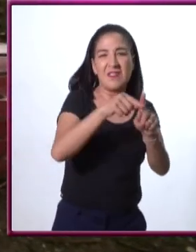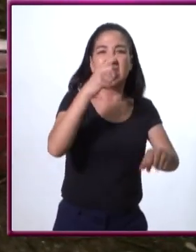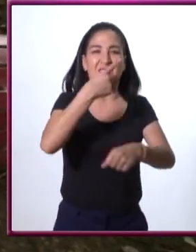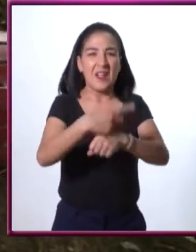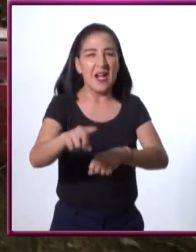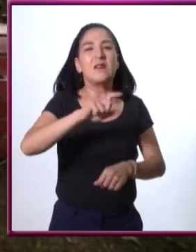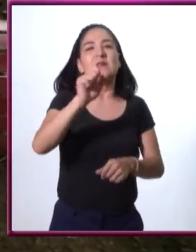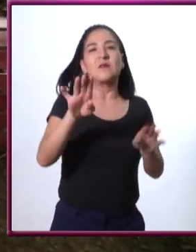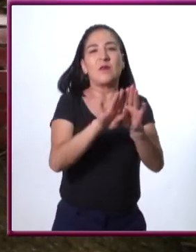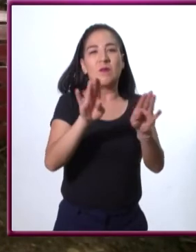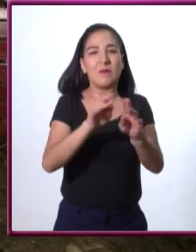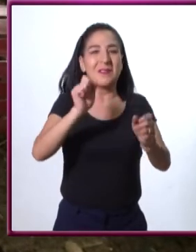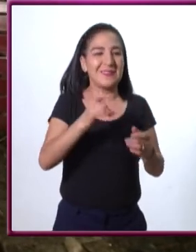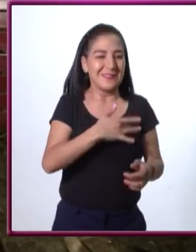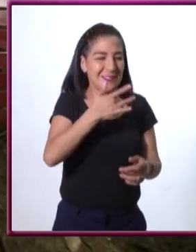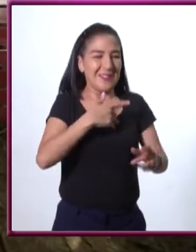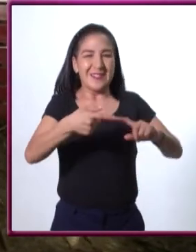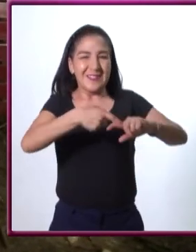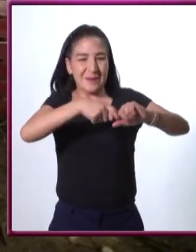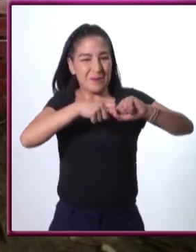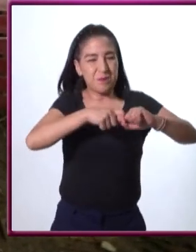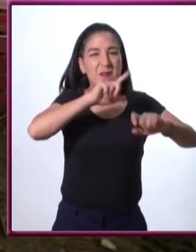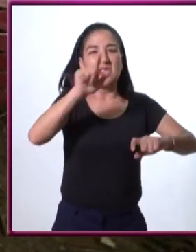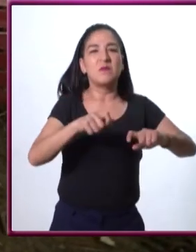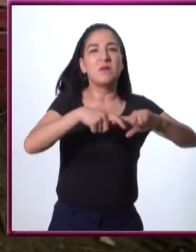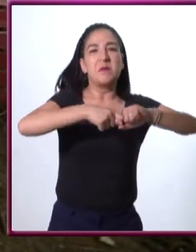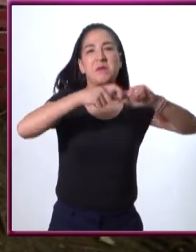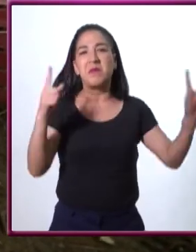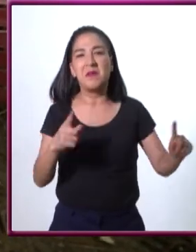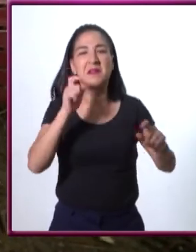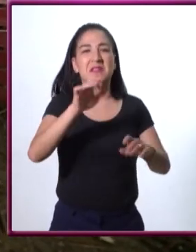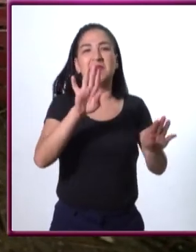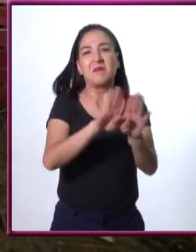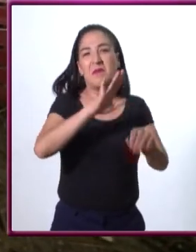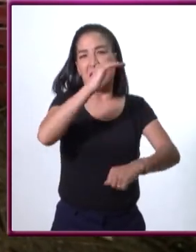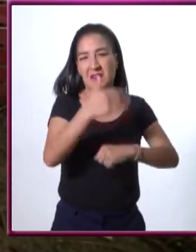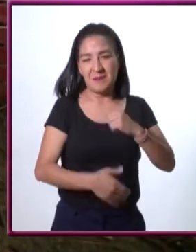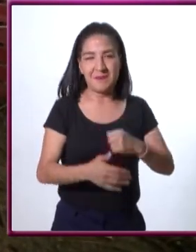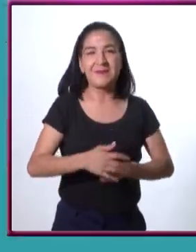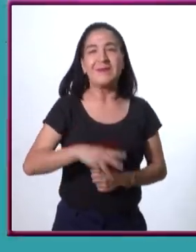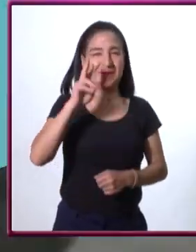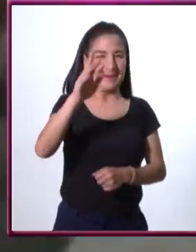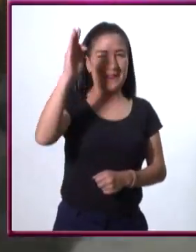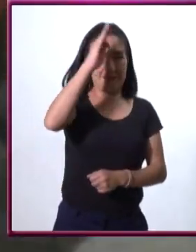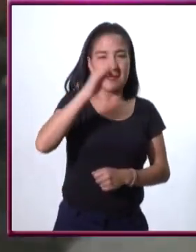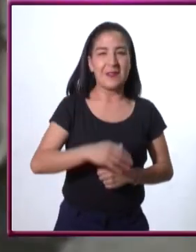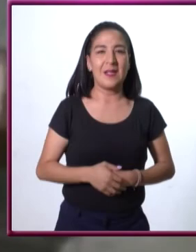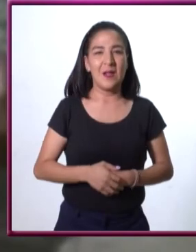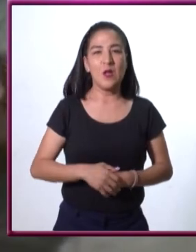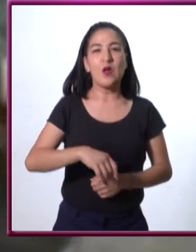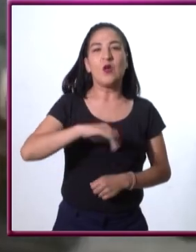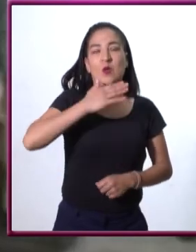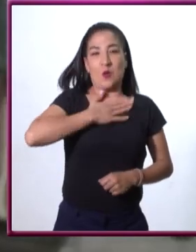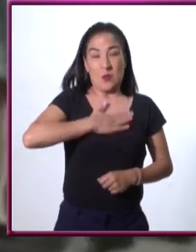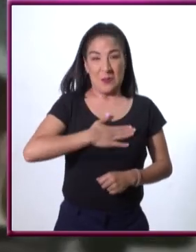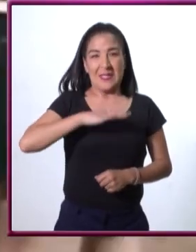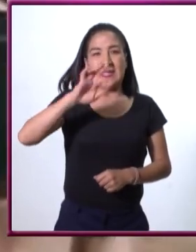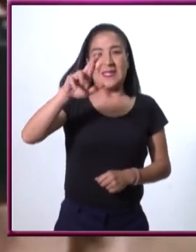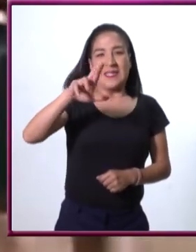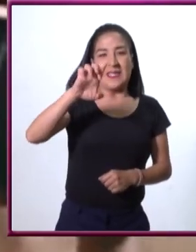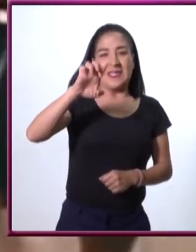los lazos que se rompieron en una comunidad debido a un delito. Conozcamos esta filosofía. La justicia